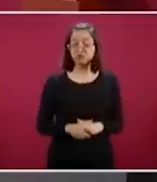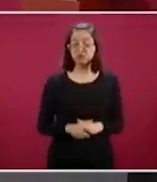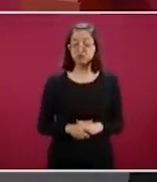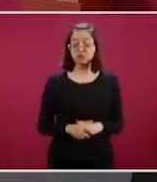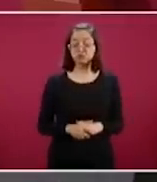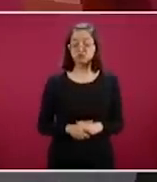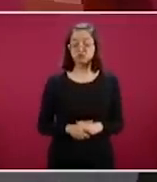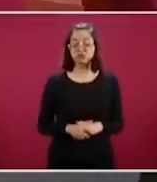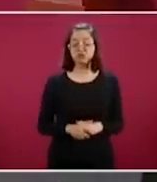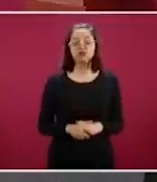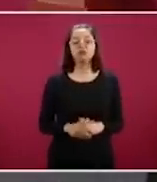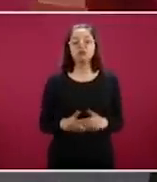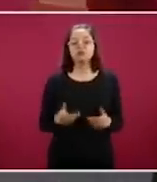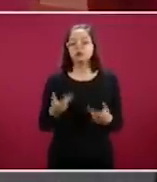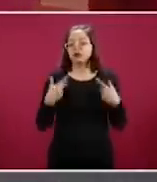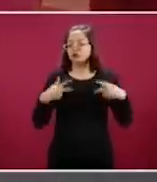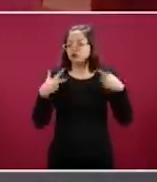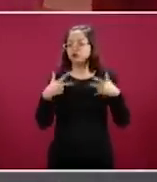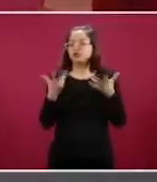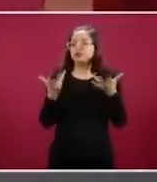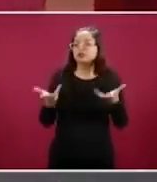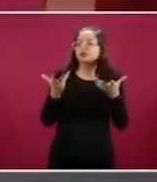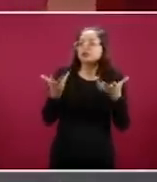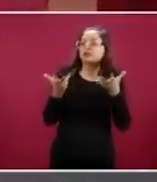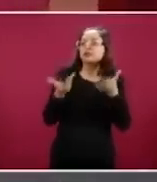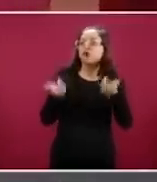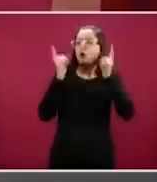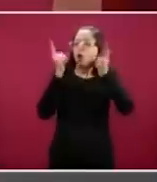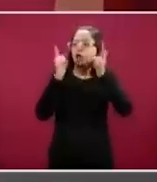Desean que nos enfrentemos, que nos peleemos.